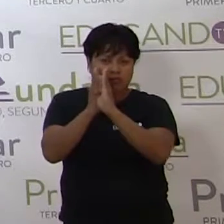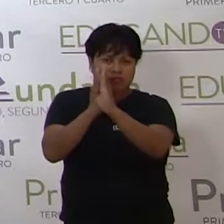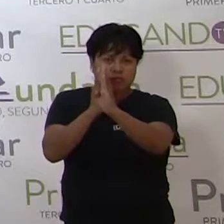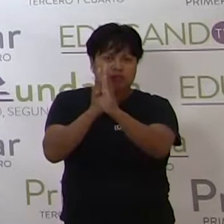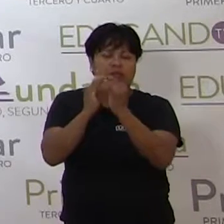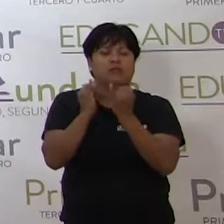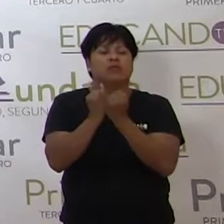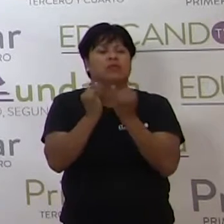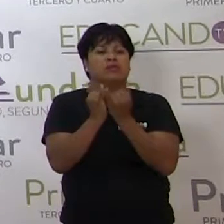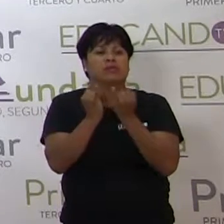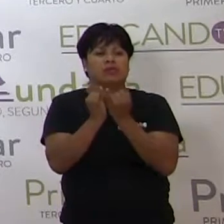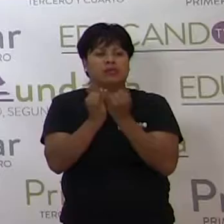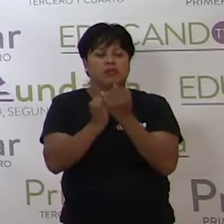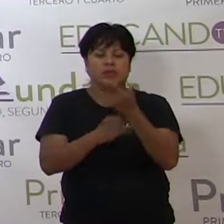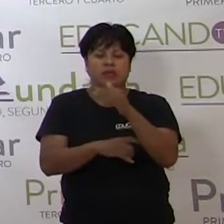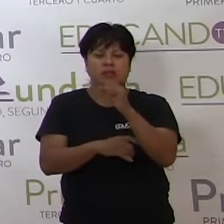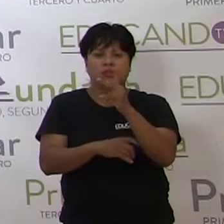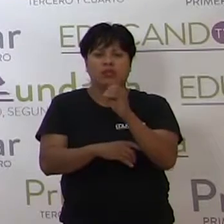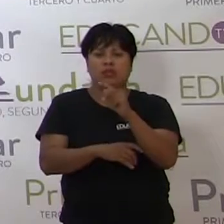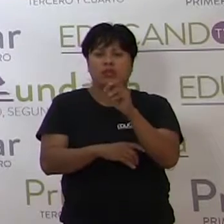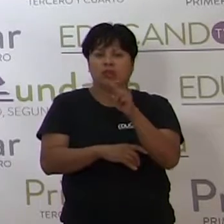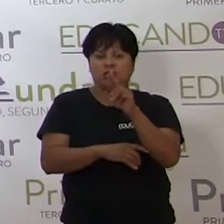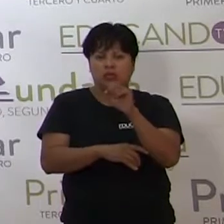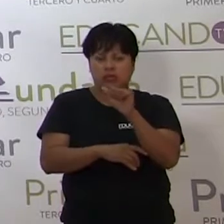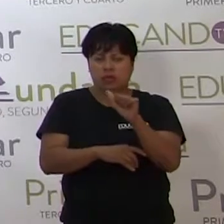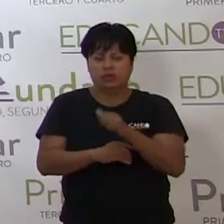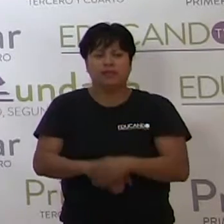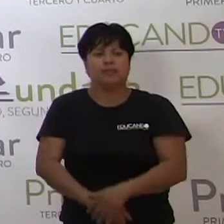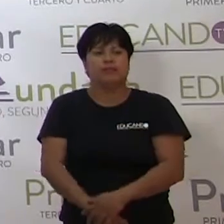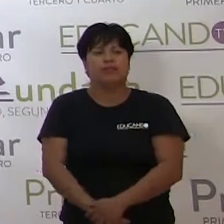igual que la hipotenusa.